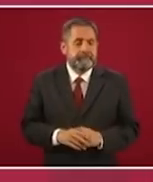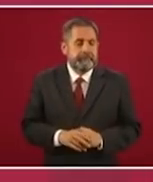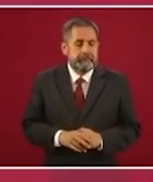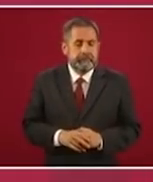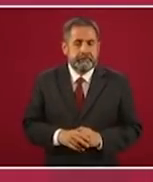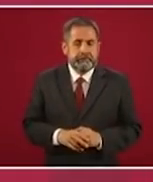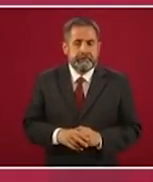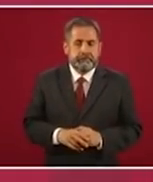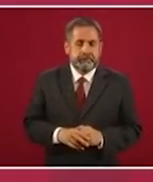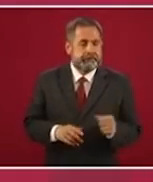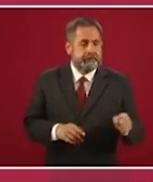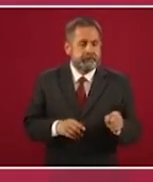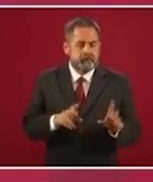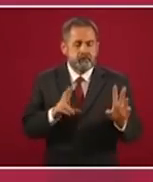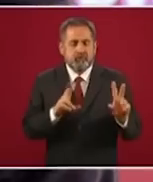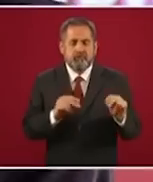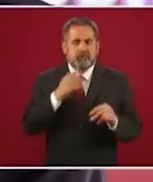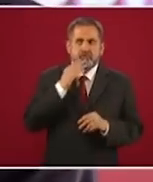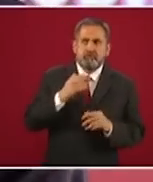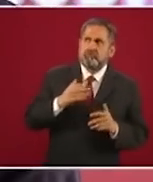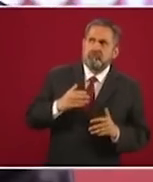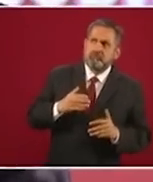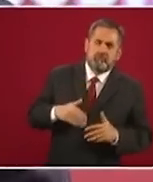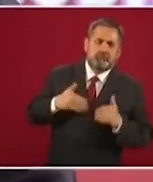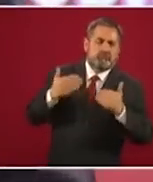no era confiable